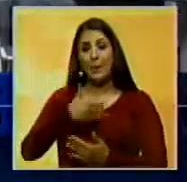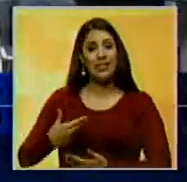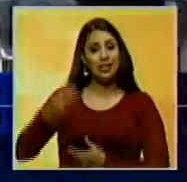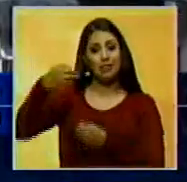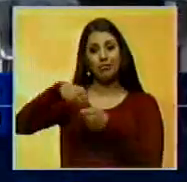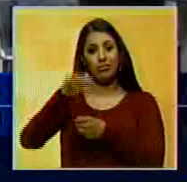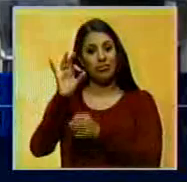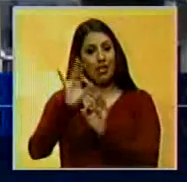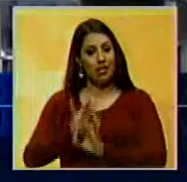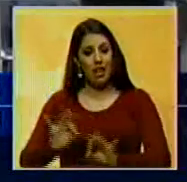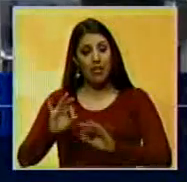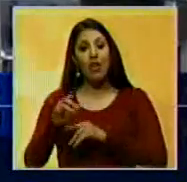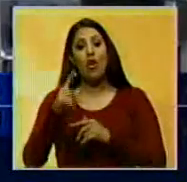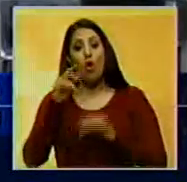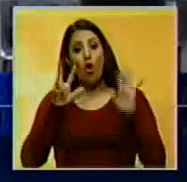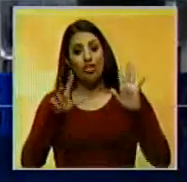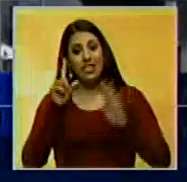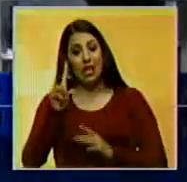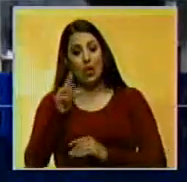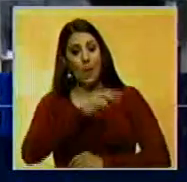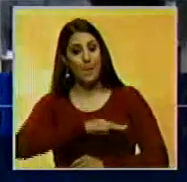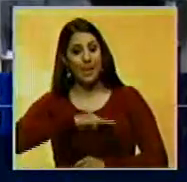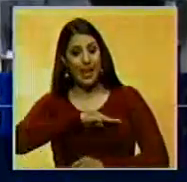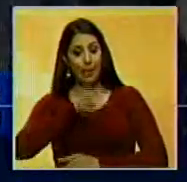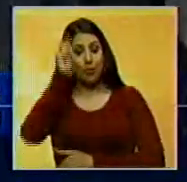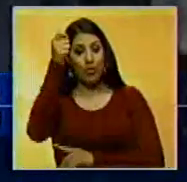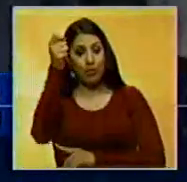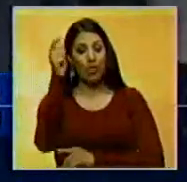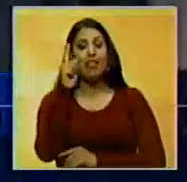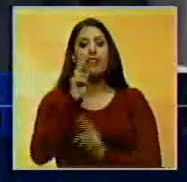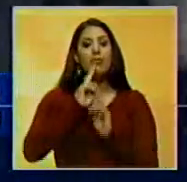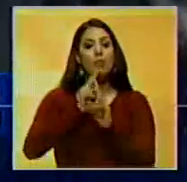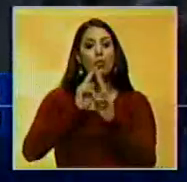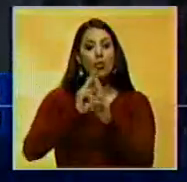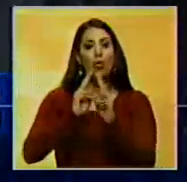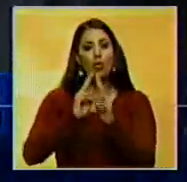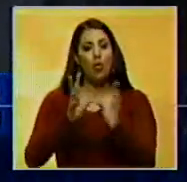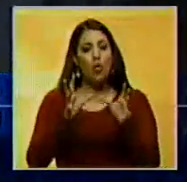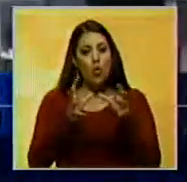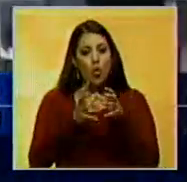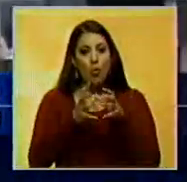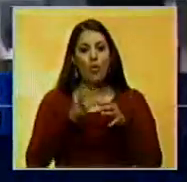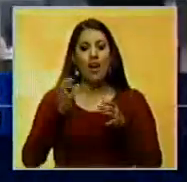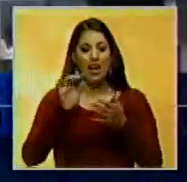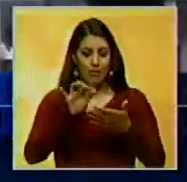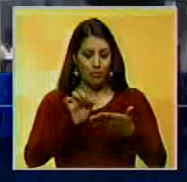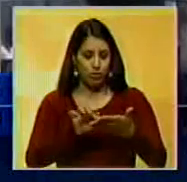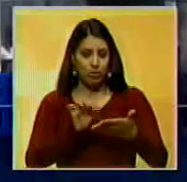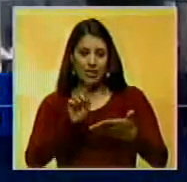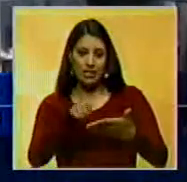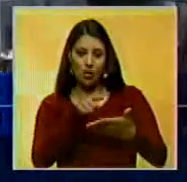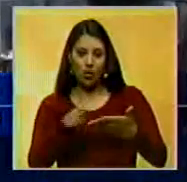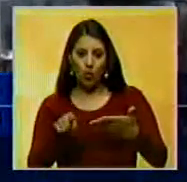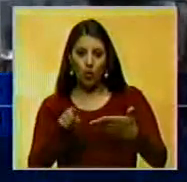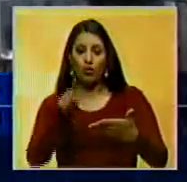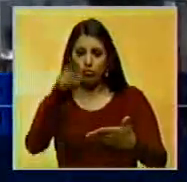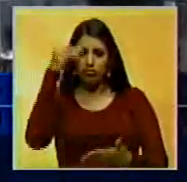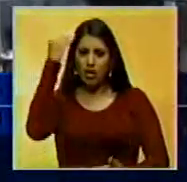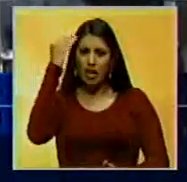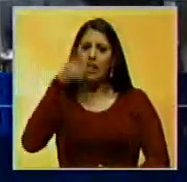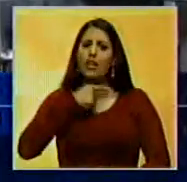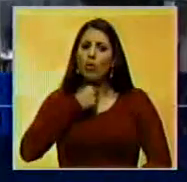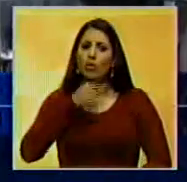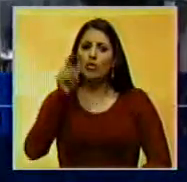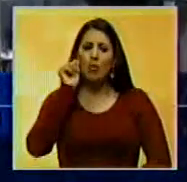públicos los 81 miembros del parlamento deberán responder nominalmente Y de forma electrónica la pregunta de si consideran que la